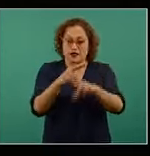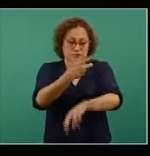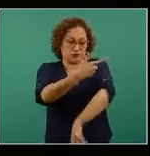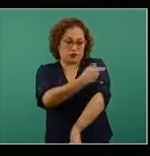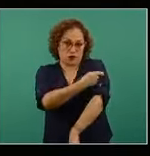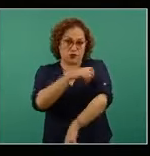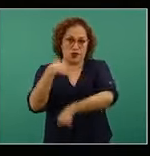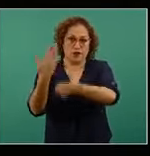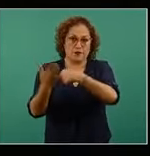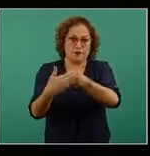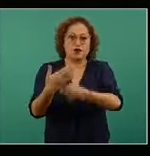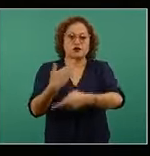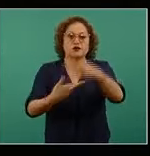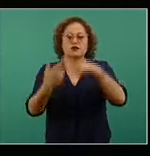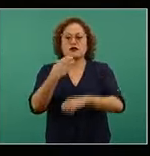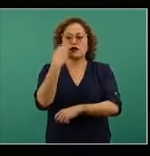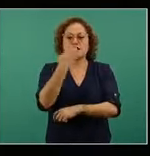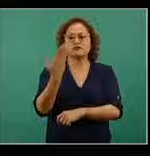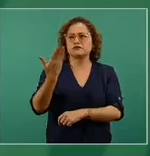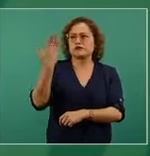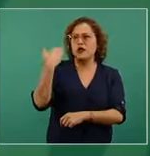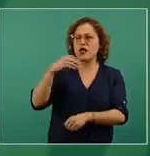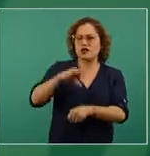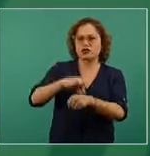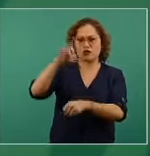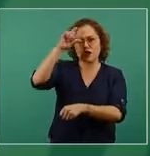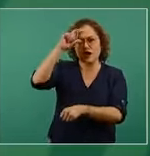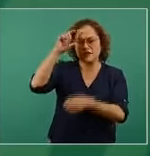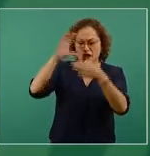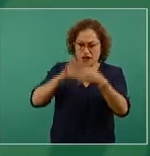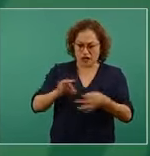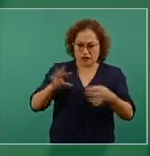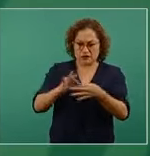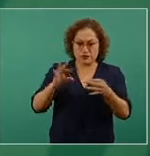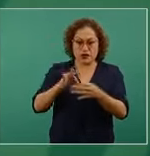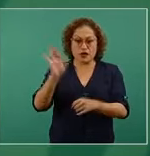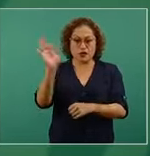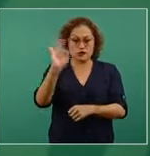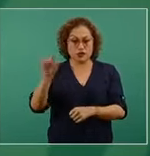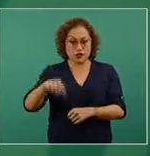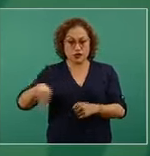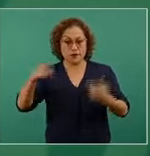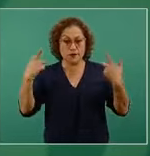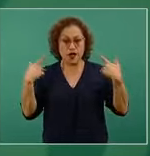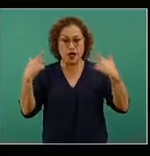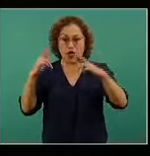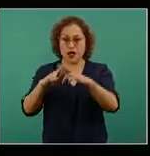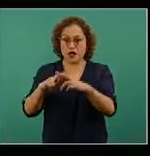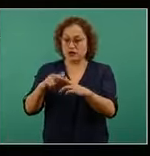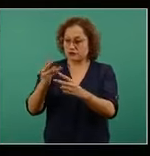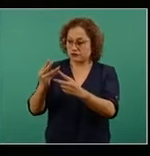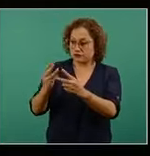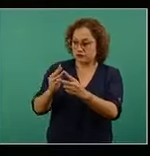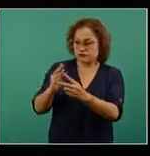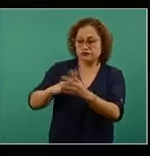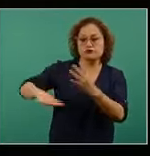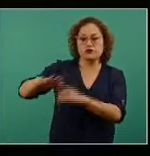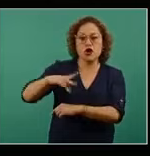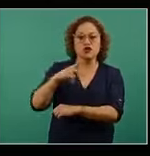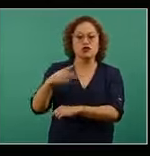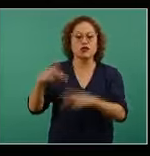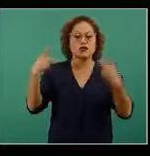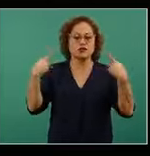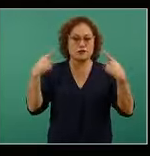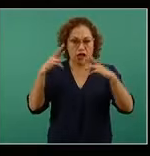ahora el doctor gatel comentó en sesiones pasadas que si secadores o curar a los maestros oa todo el personal de escuelas a todo el